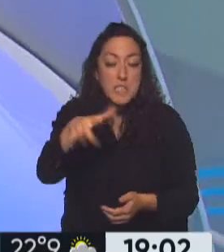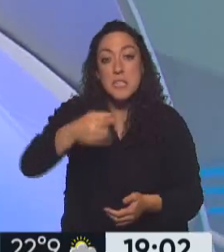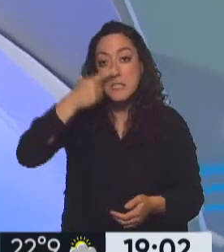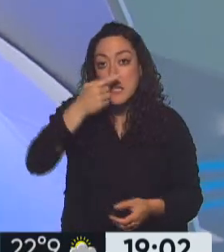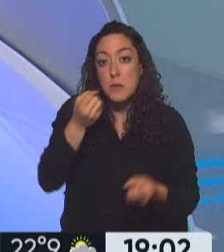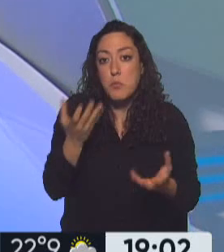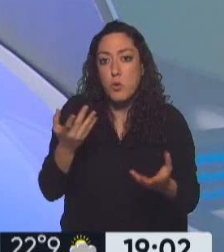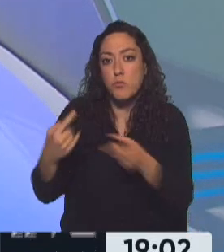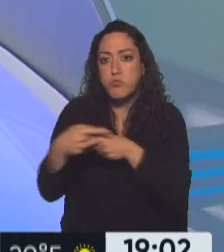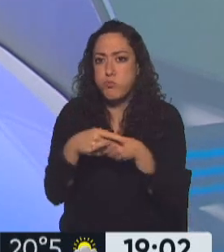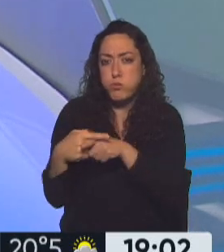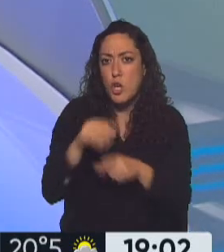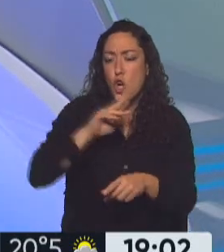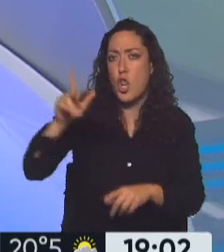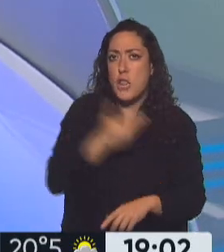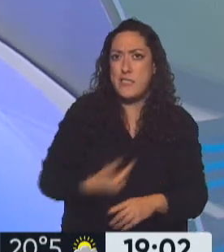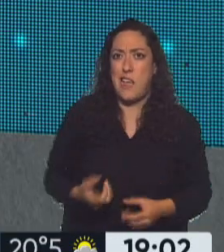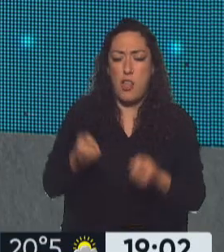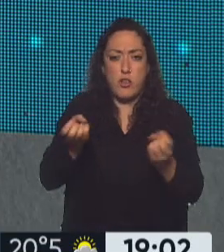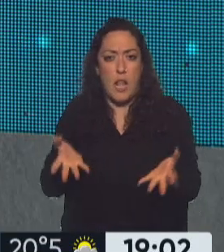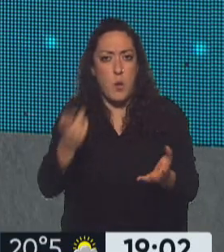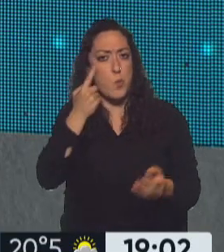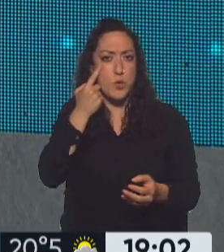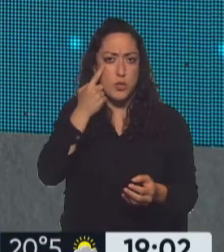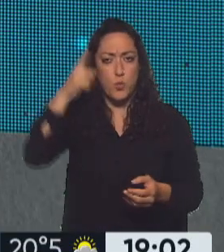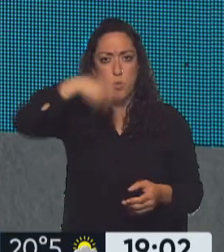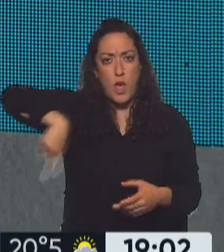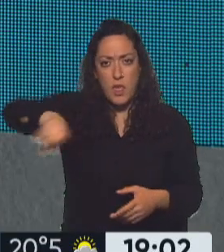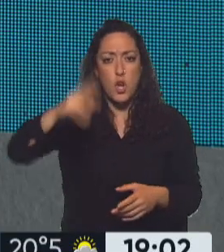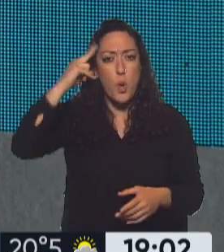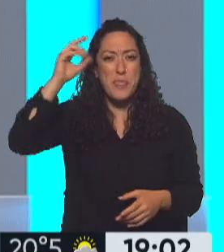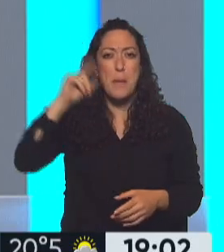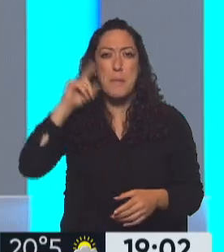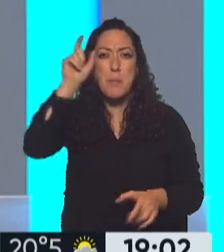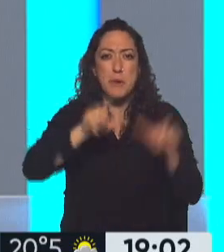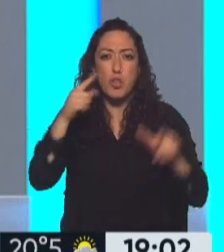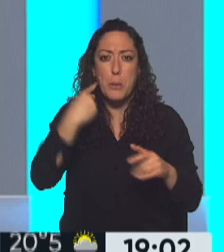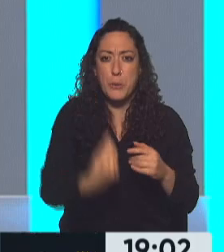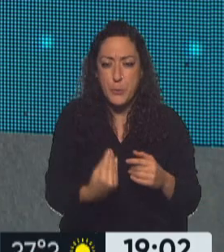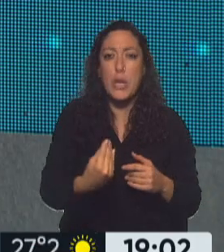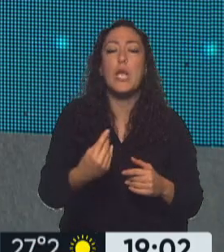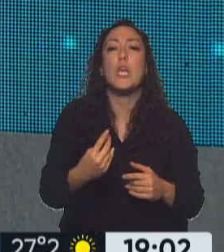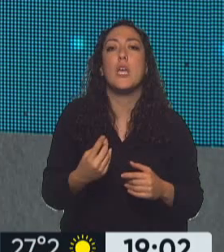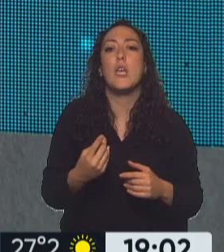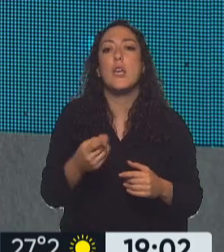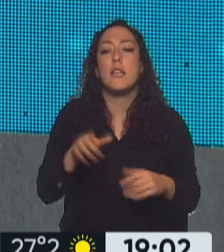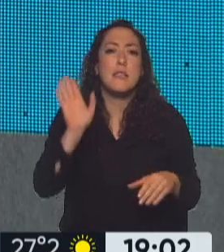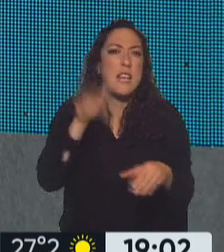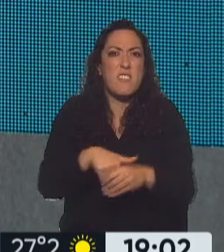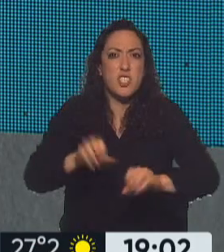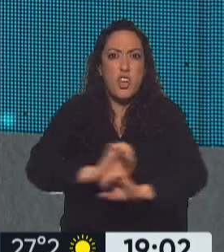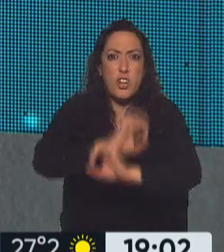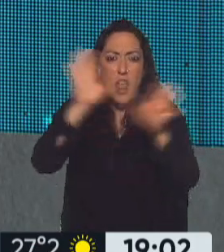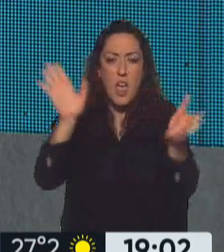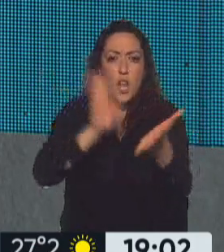es el rol del estado y ustedes tienen en el municipio tafo tiene 90,000 habitantes aproximadamente una intervención muy clara